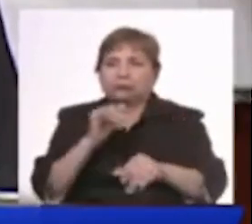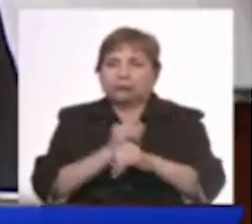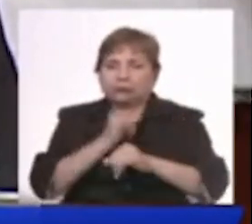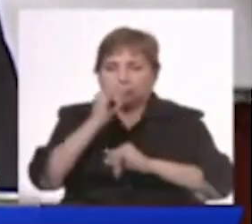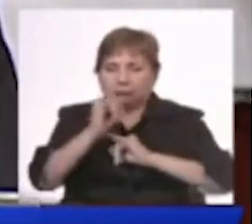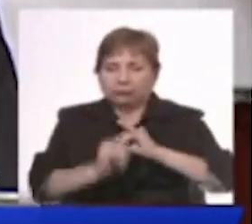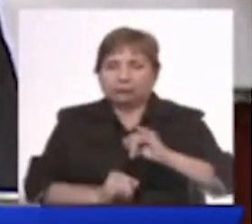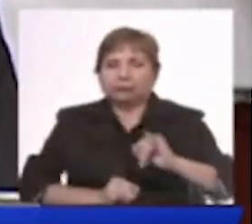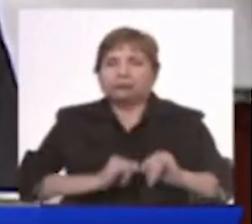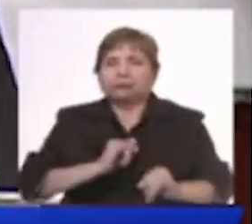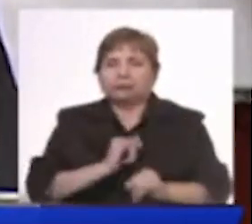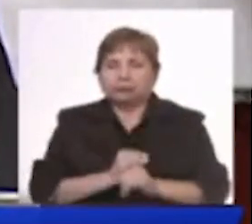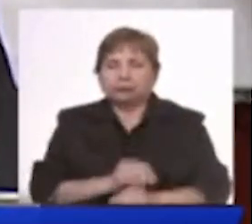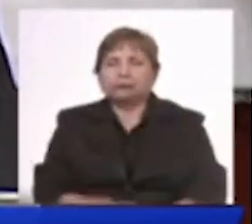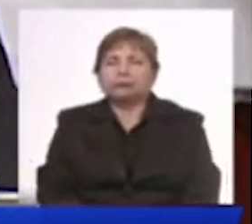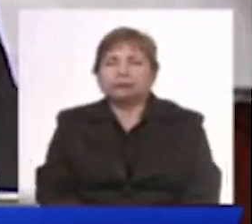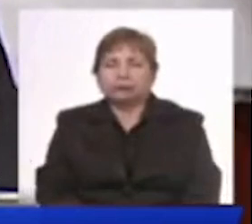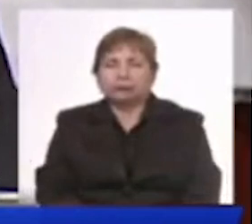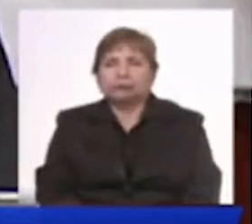internacional.